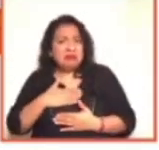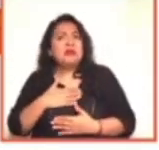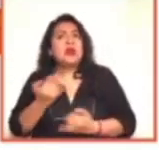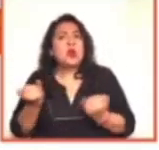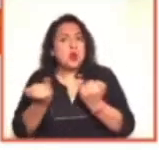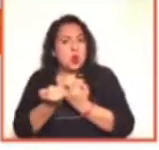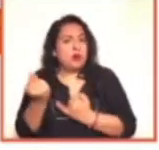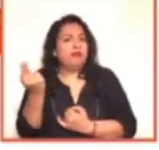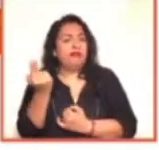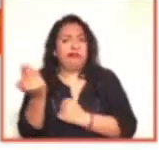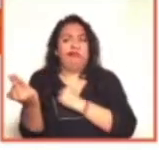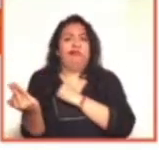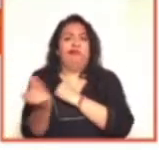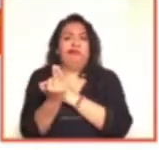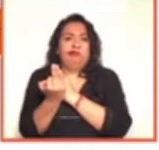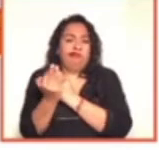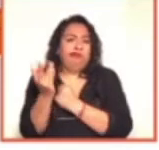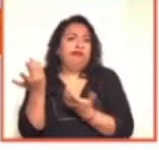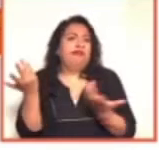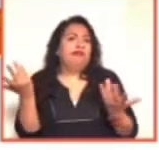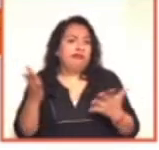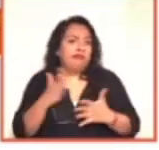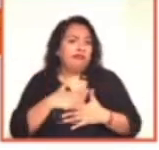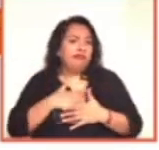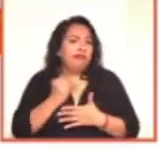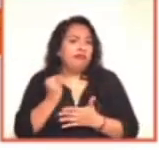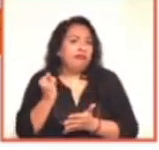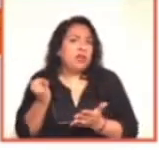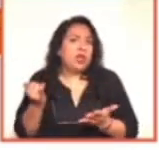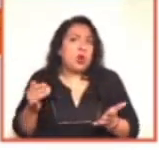velar por nuestros intereses,